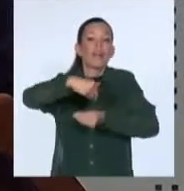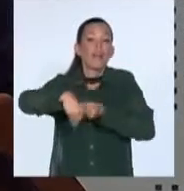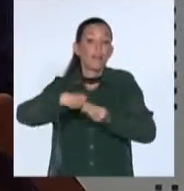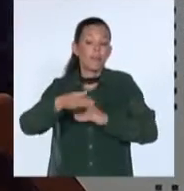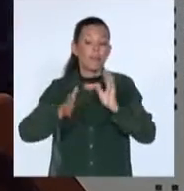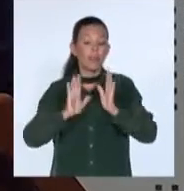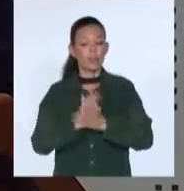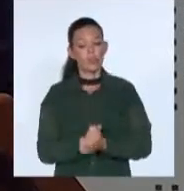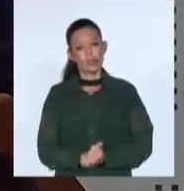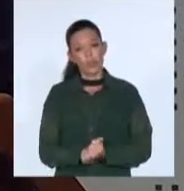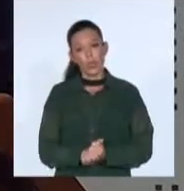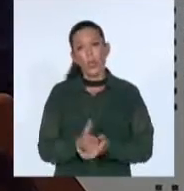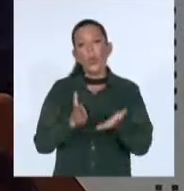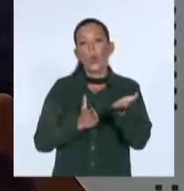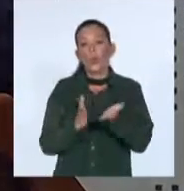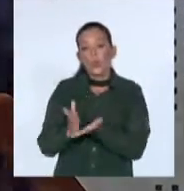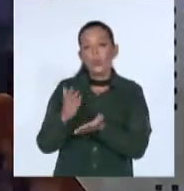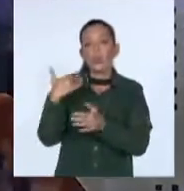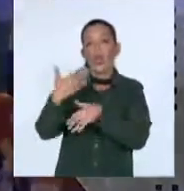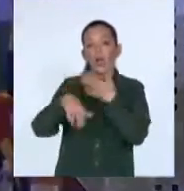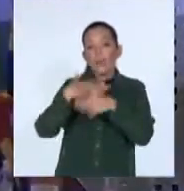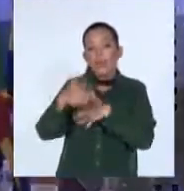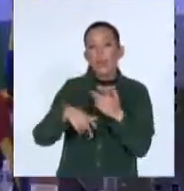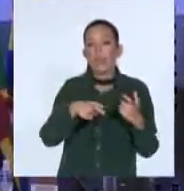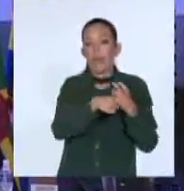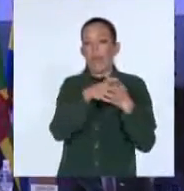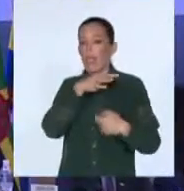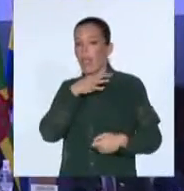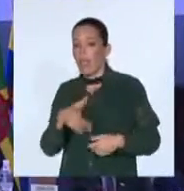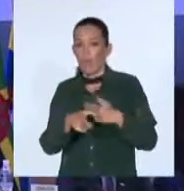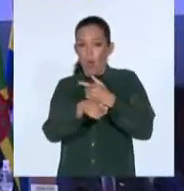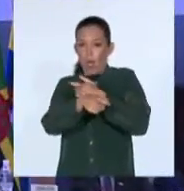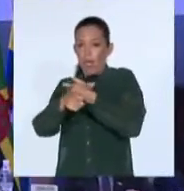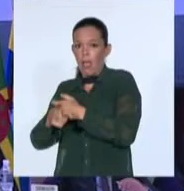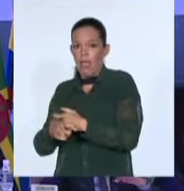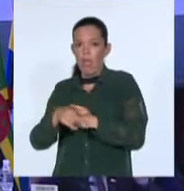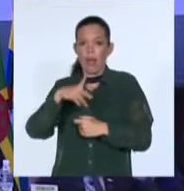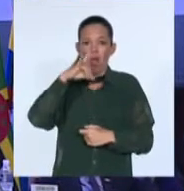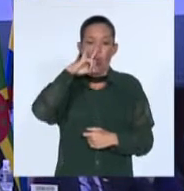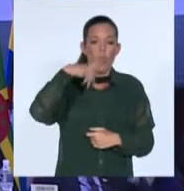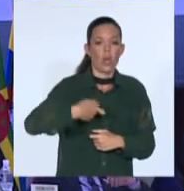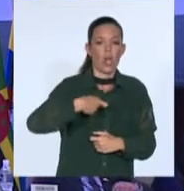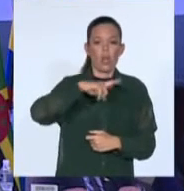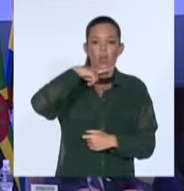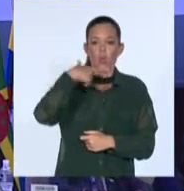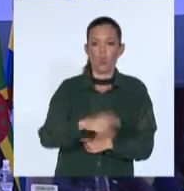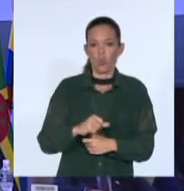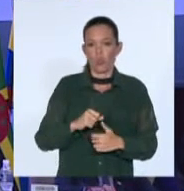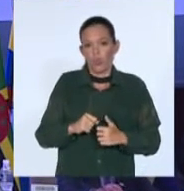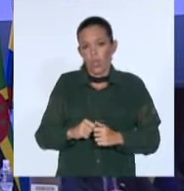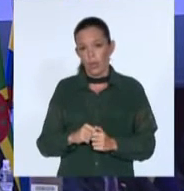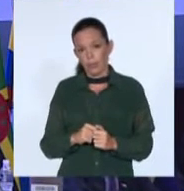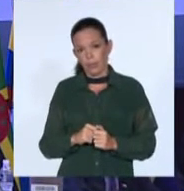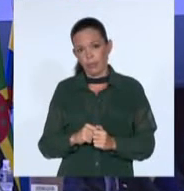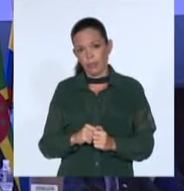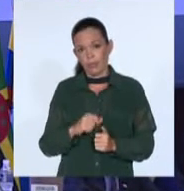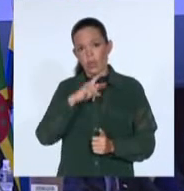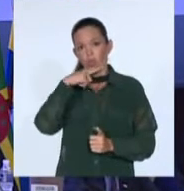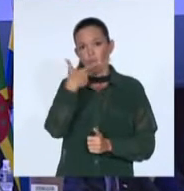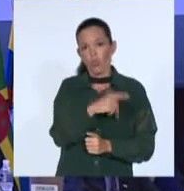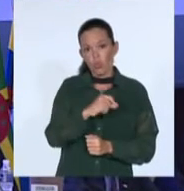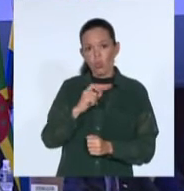la guerra de Rusia y Ucrania, con la invasión del territorio de Rusia sobre el territorio